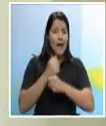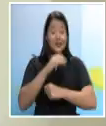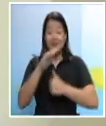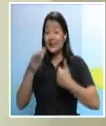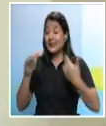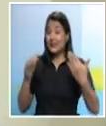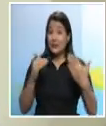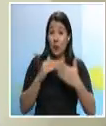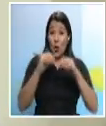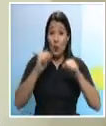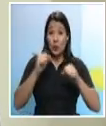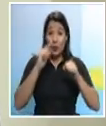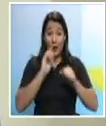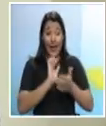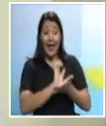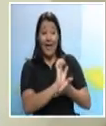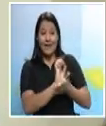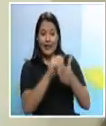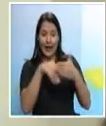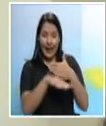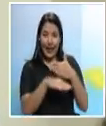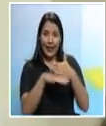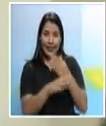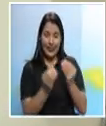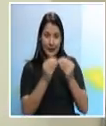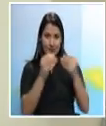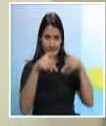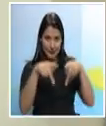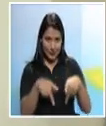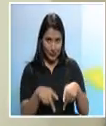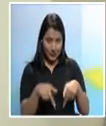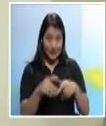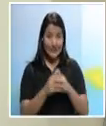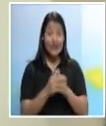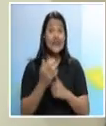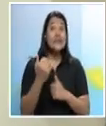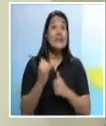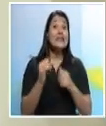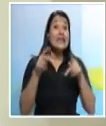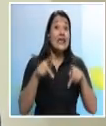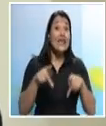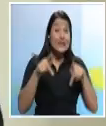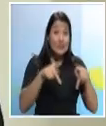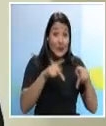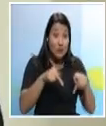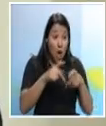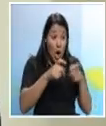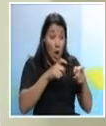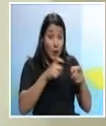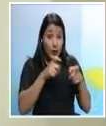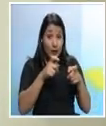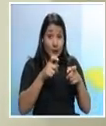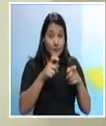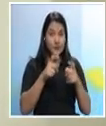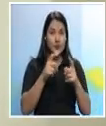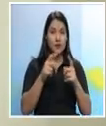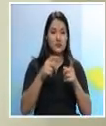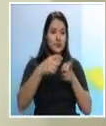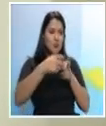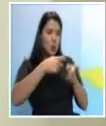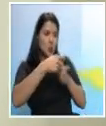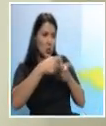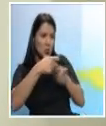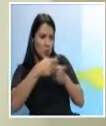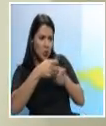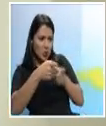contener esta migración irregular, y aquellas personas que no se sometan a los controles migratorios y